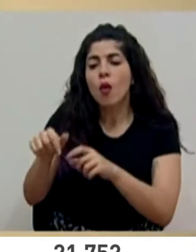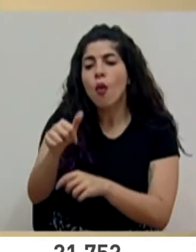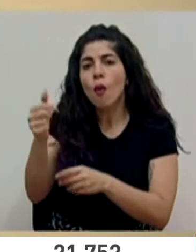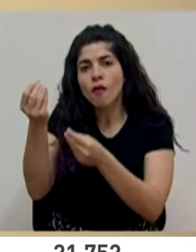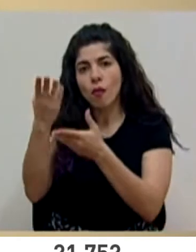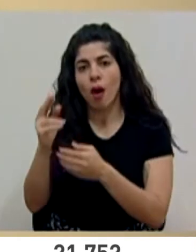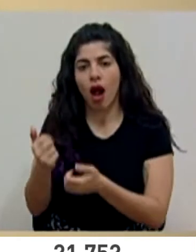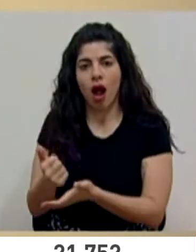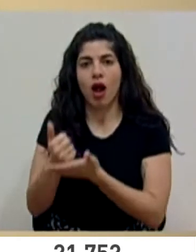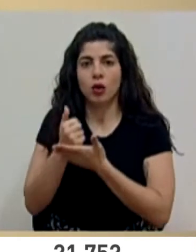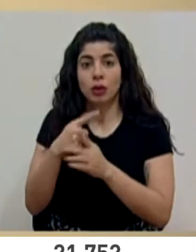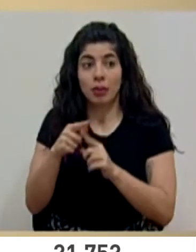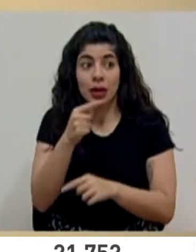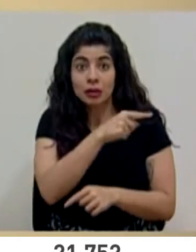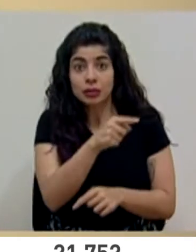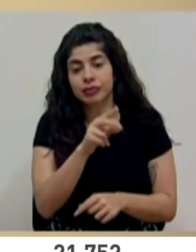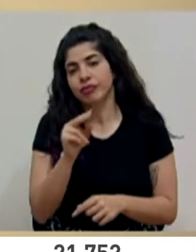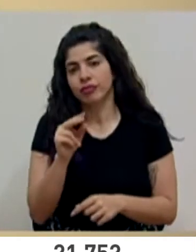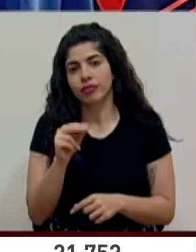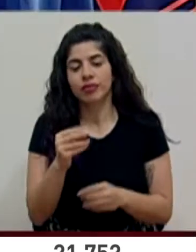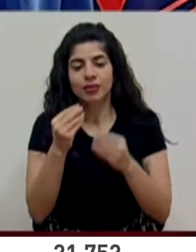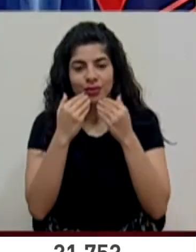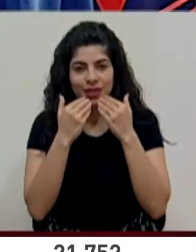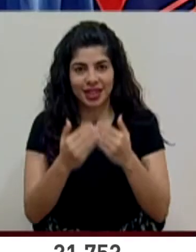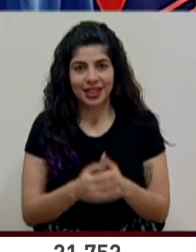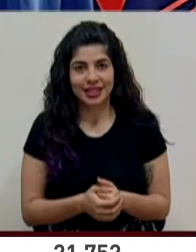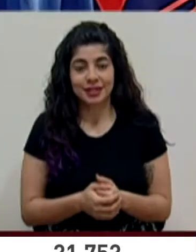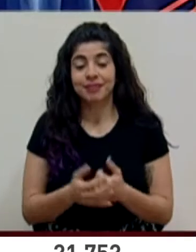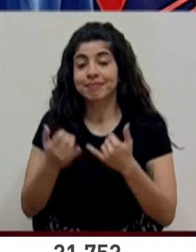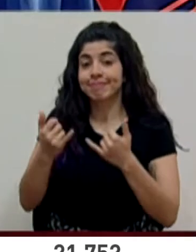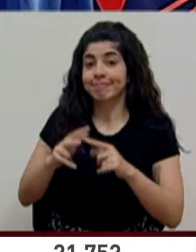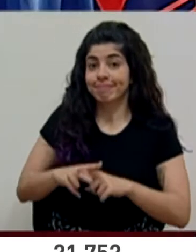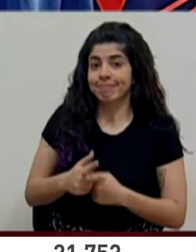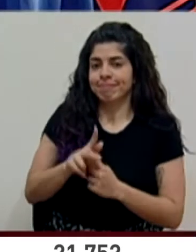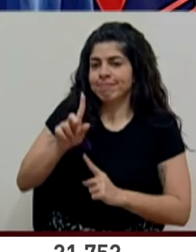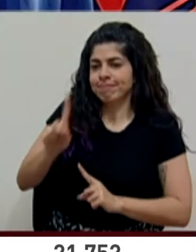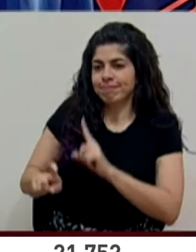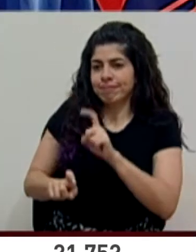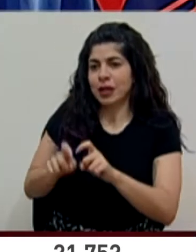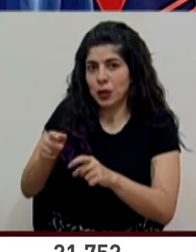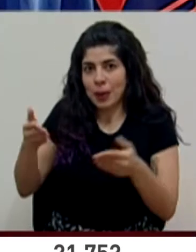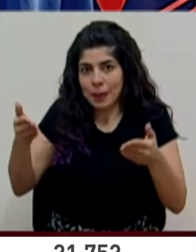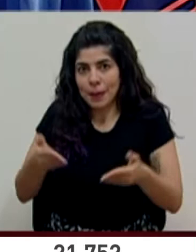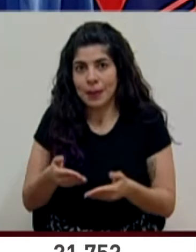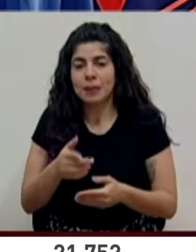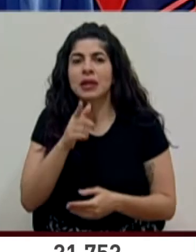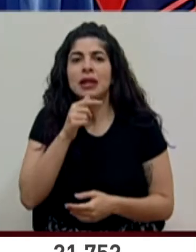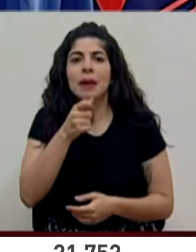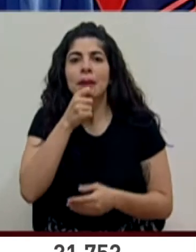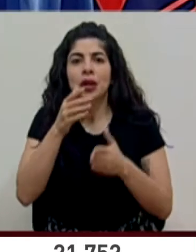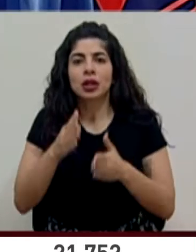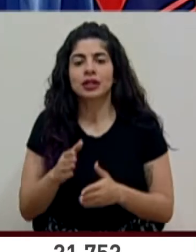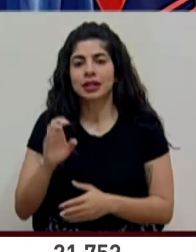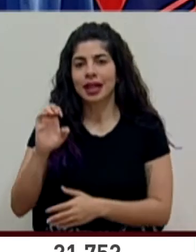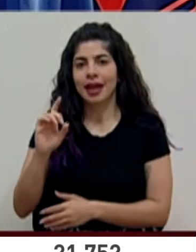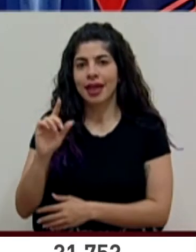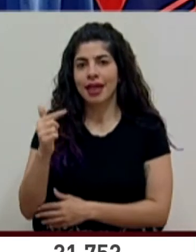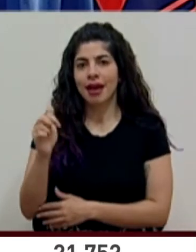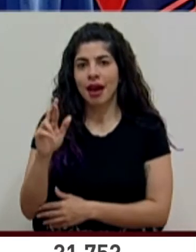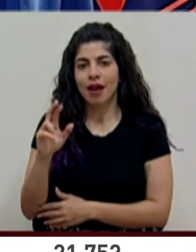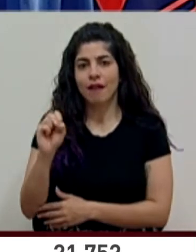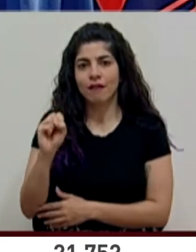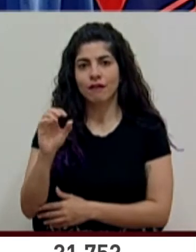diagnósticos. Muchísimas gracias. Iniciamos el periodo de consultas presenciales con el colega Edgar Fonseca